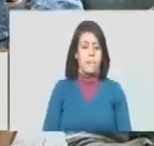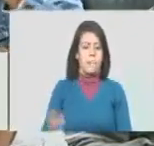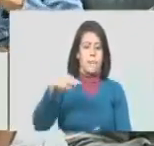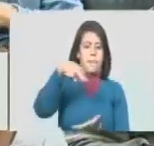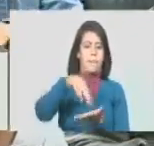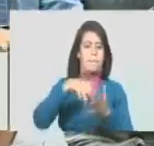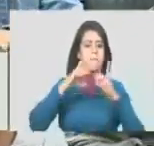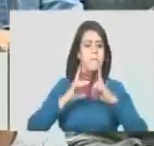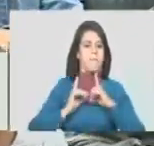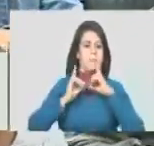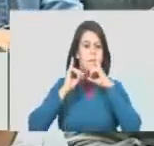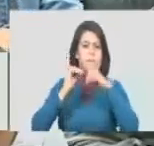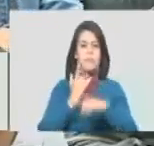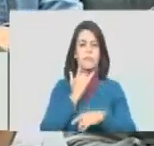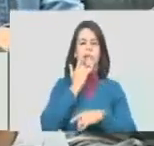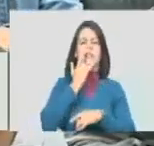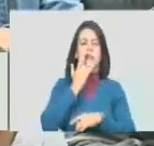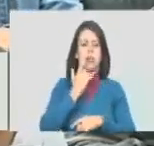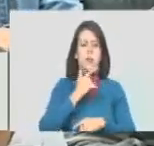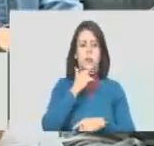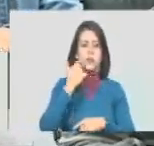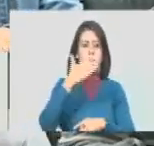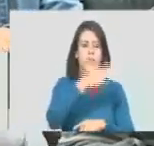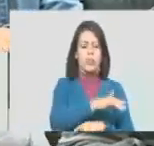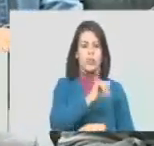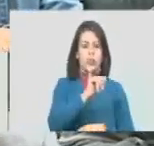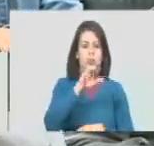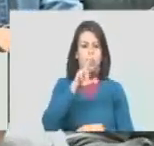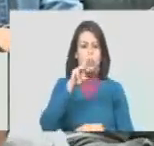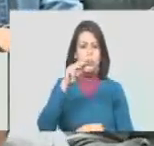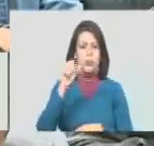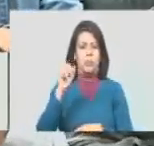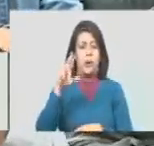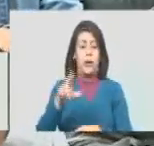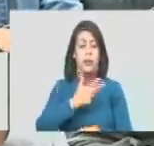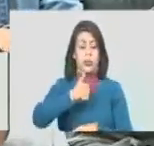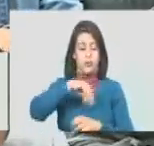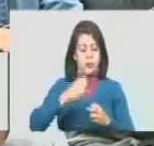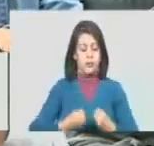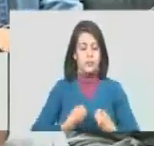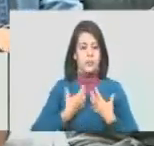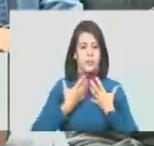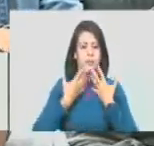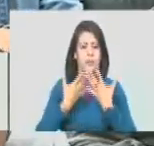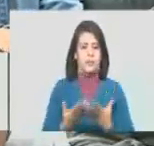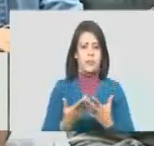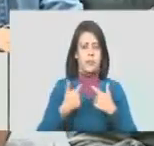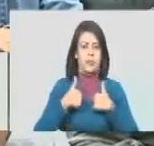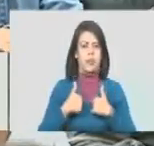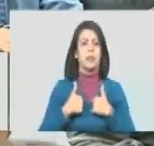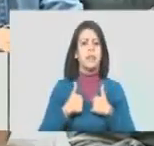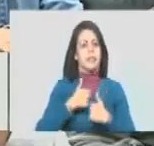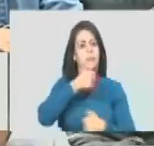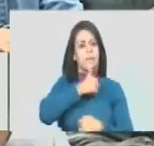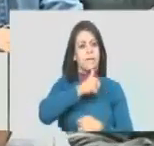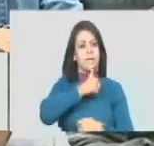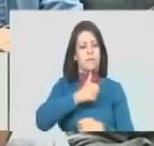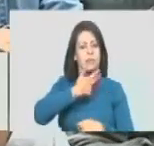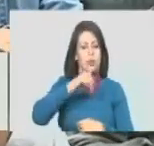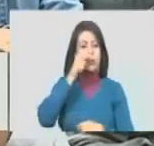con dignidad en esa masacre de Yumare. Además, llevamos en nuestro espíritu esa resiliencia de